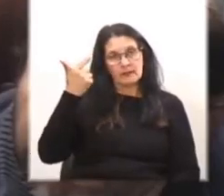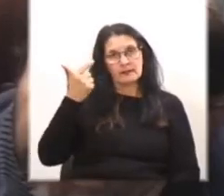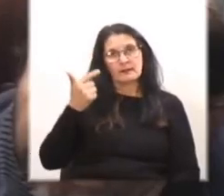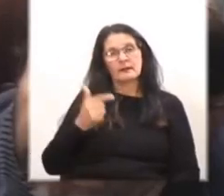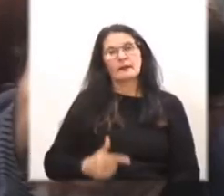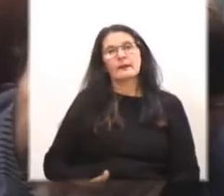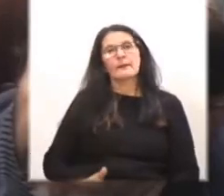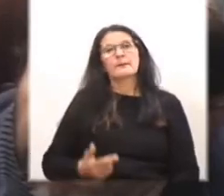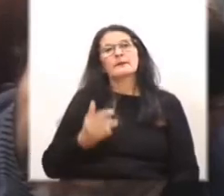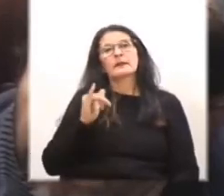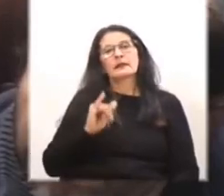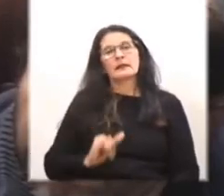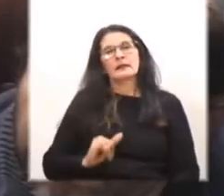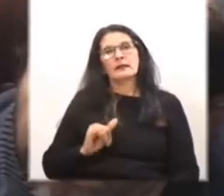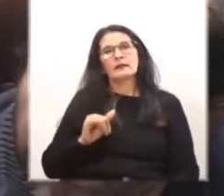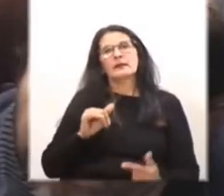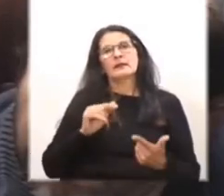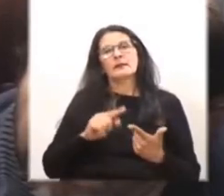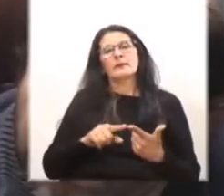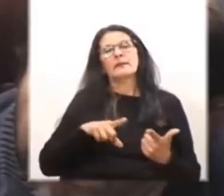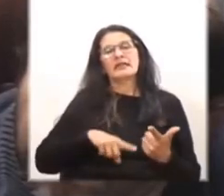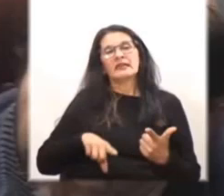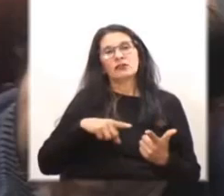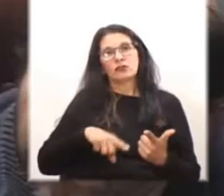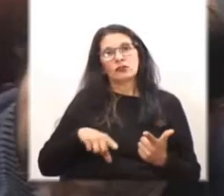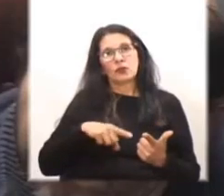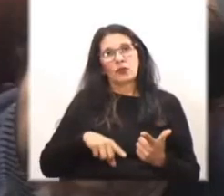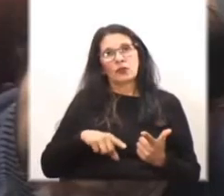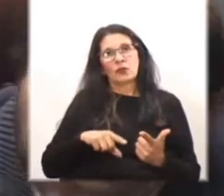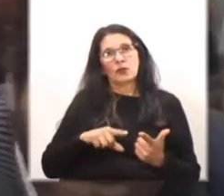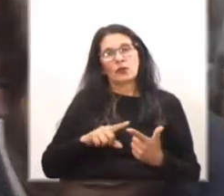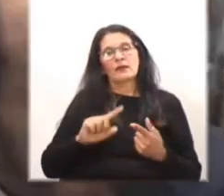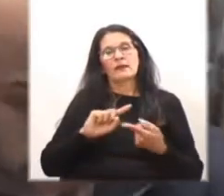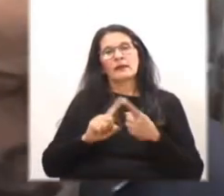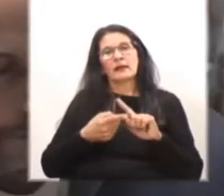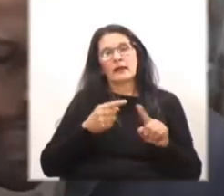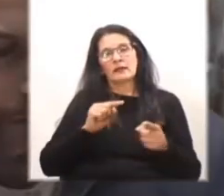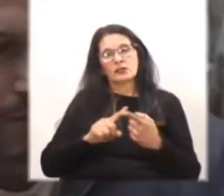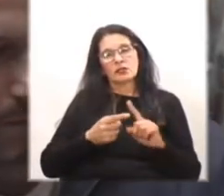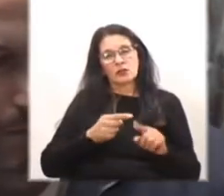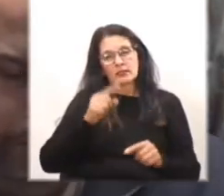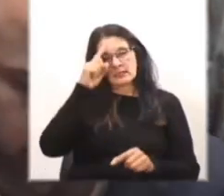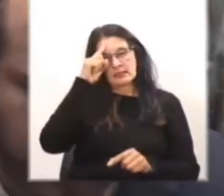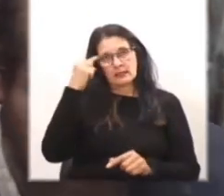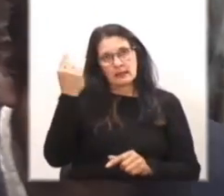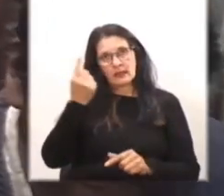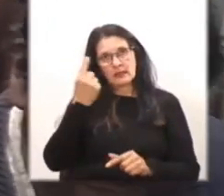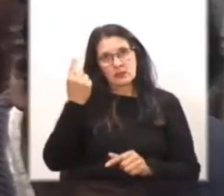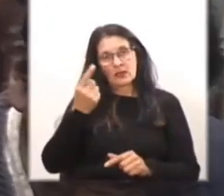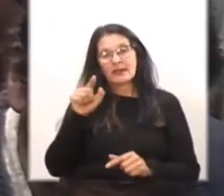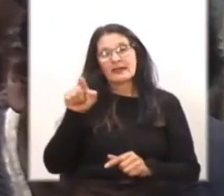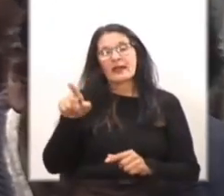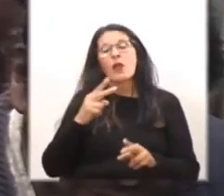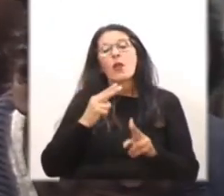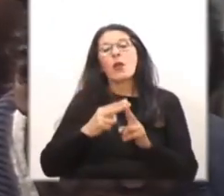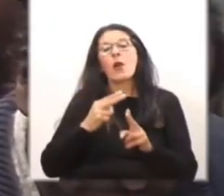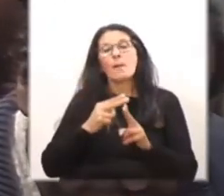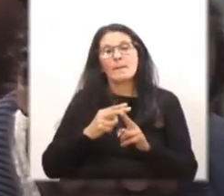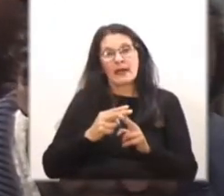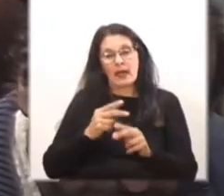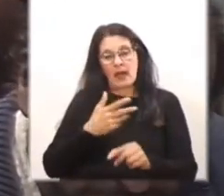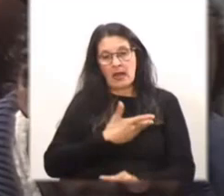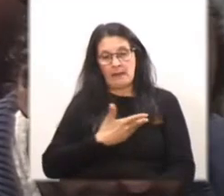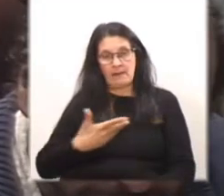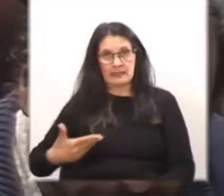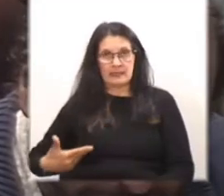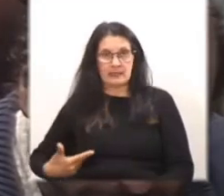Pou, y del señor ministro de Relaciones Exteriores, que es quien nombra al presidente de